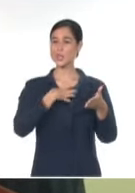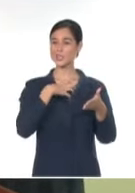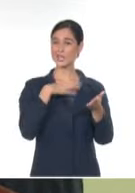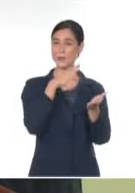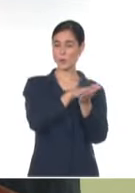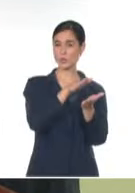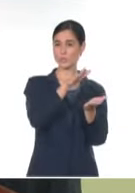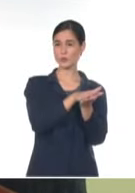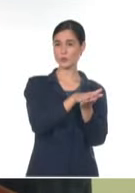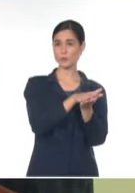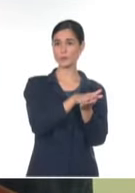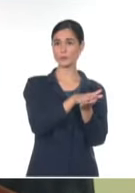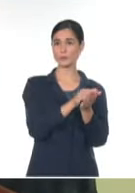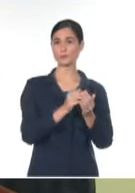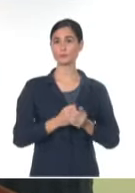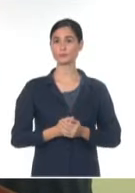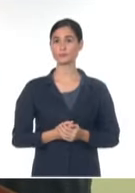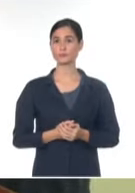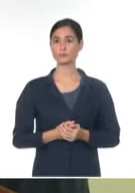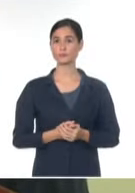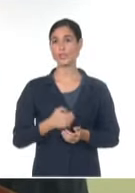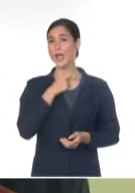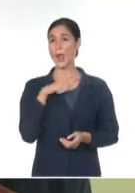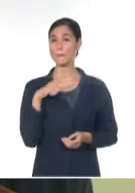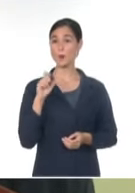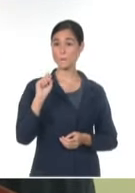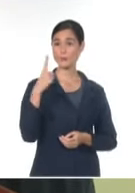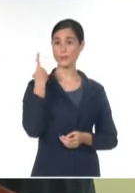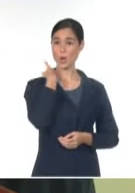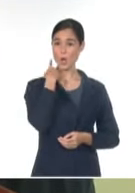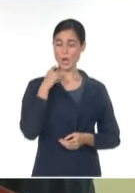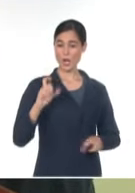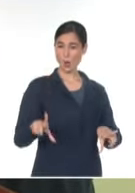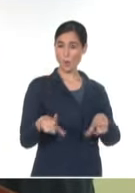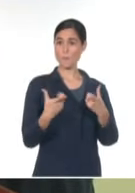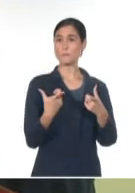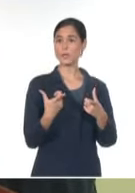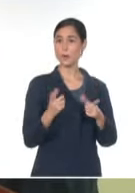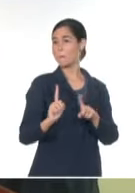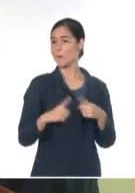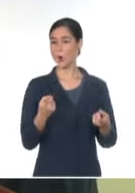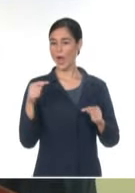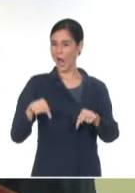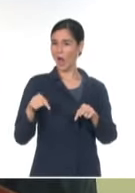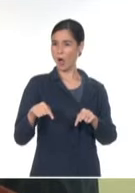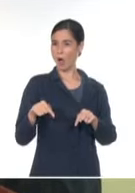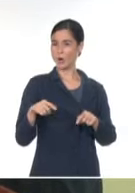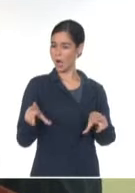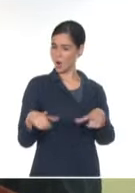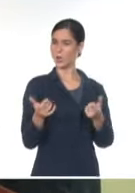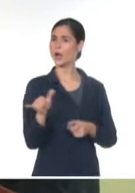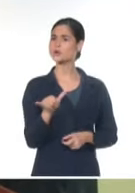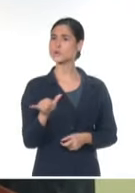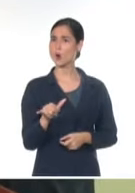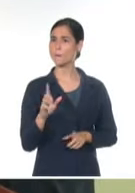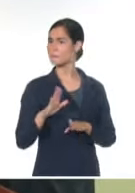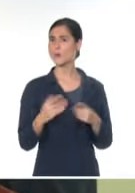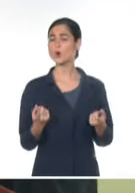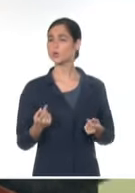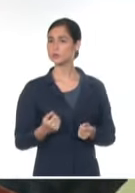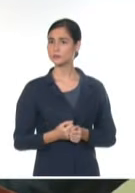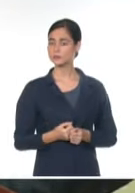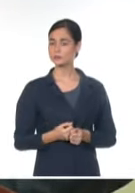lo ha logrado el 1 de enero, ¿por qué no lo puede lograr Ecuador? Entonces hay muchas cosas ahí que las identificamos, que también aprovechamos